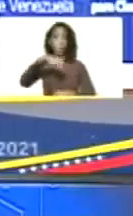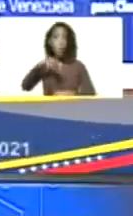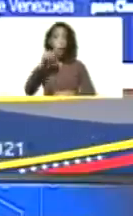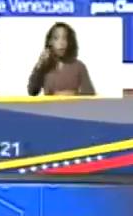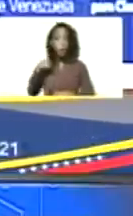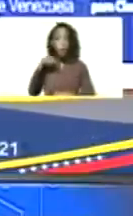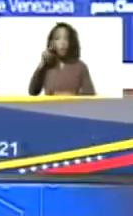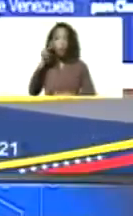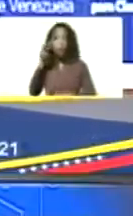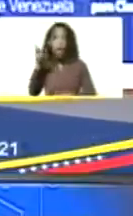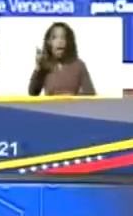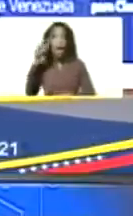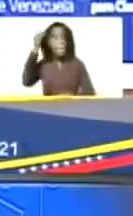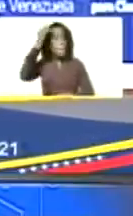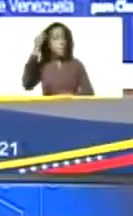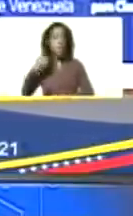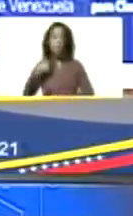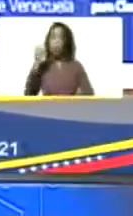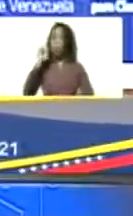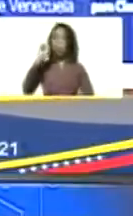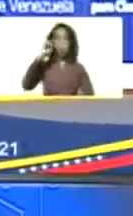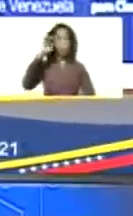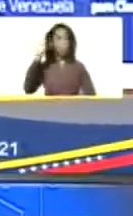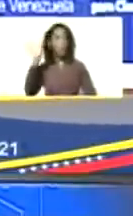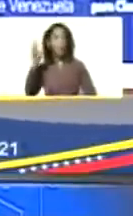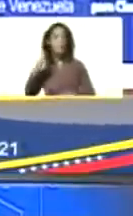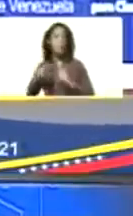Ay, creen que yo no sé, pero yo lo sé todo.